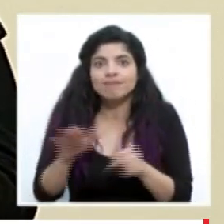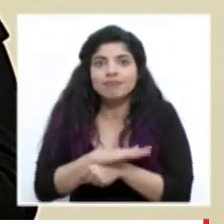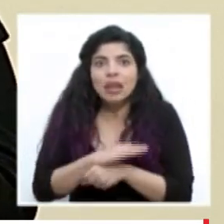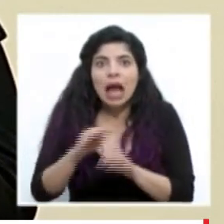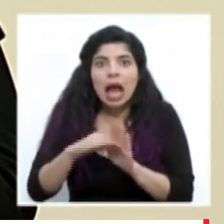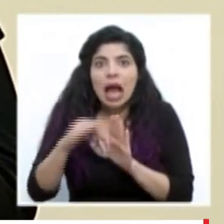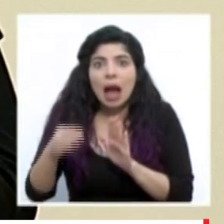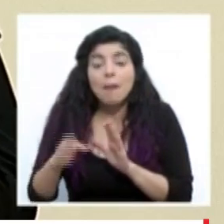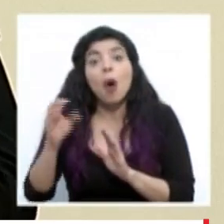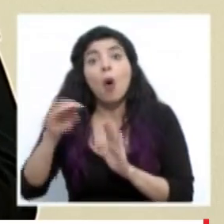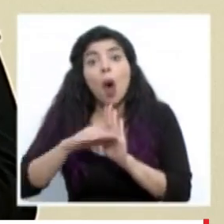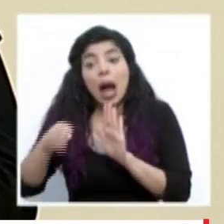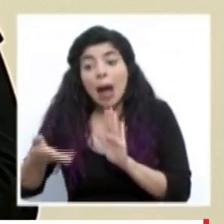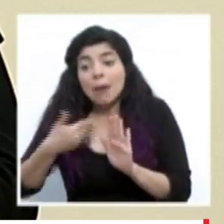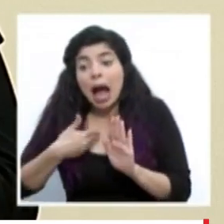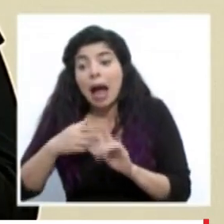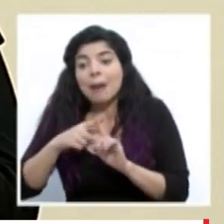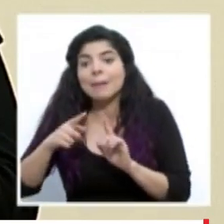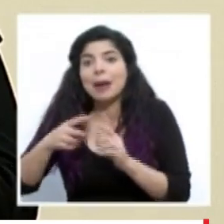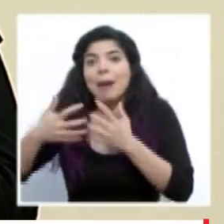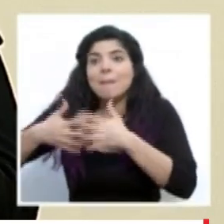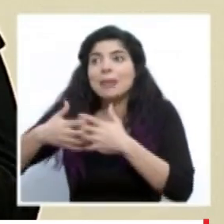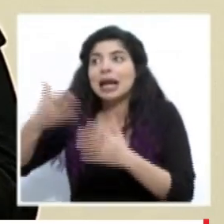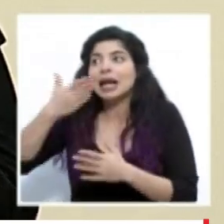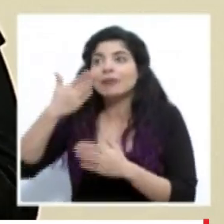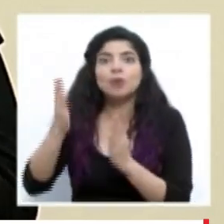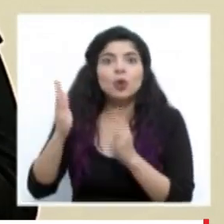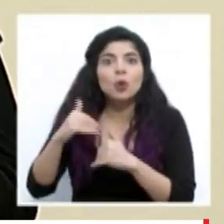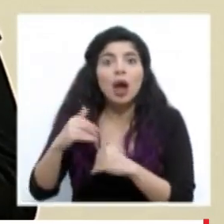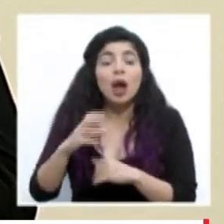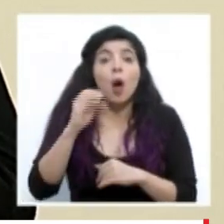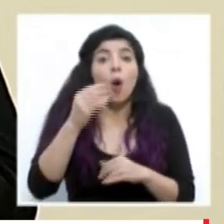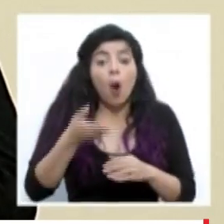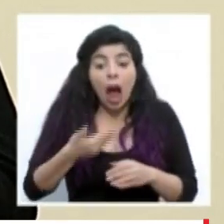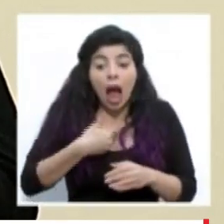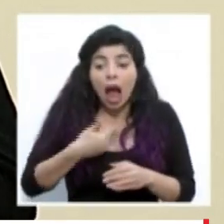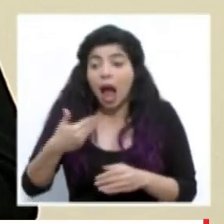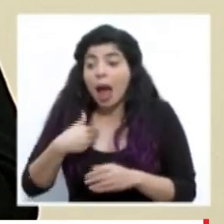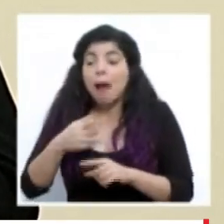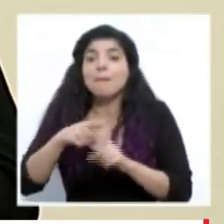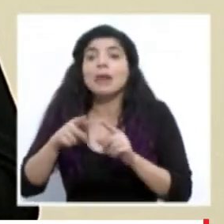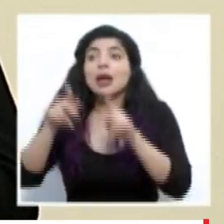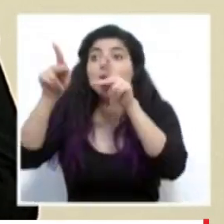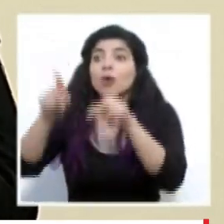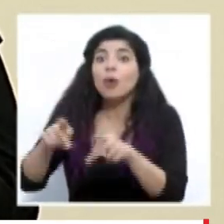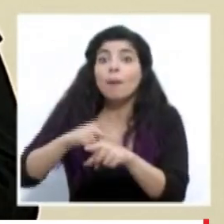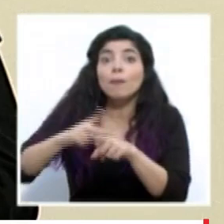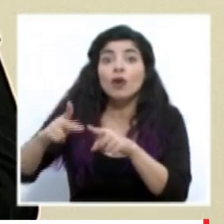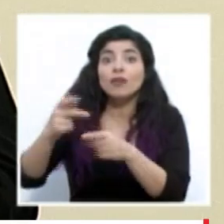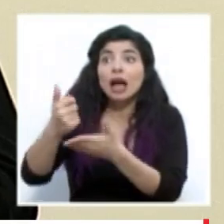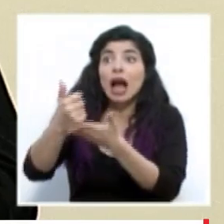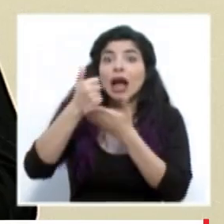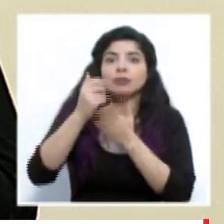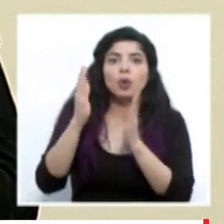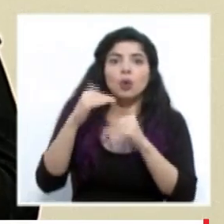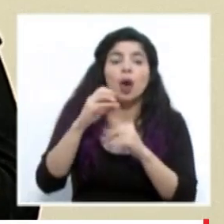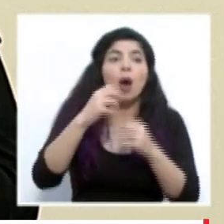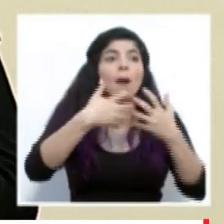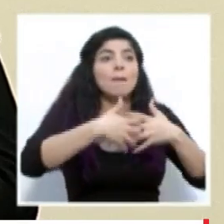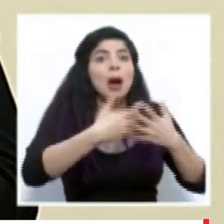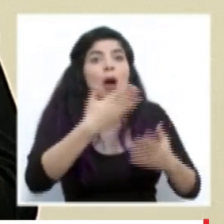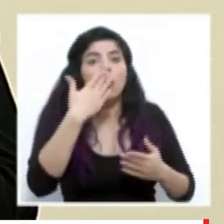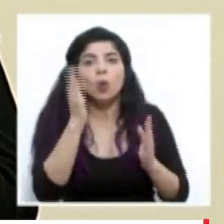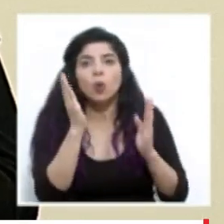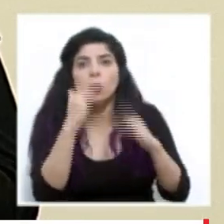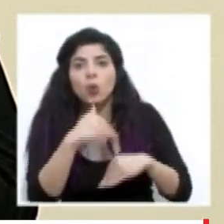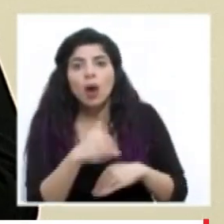si hay cama no hay oxígeno, o si hay oxígeno no hay personal capacitado para atender a ese paciente, o no hay ventiladores, o